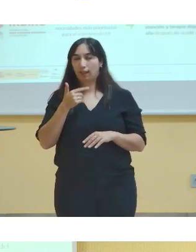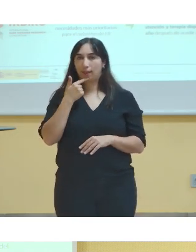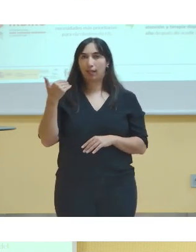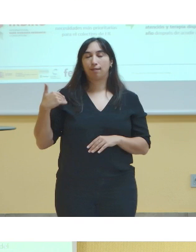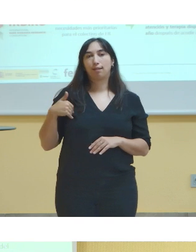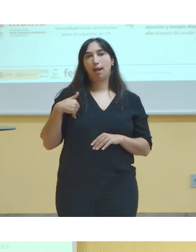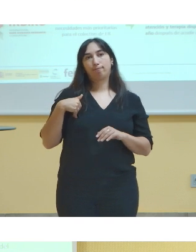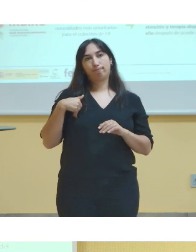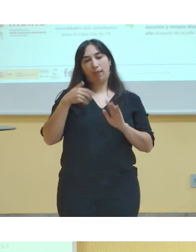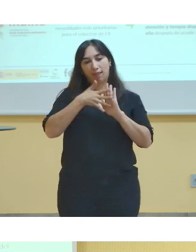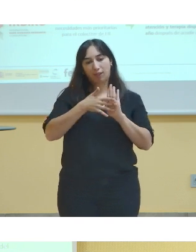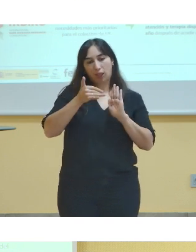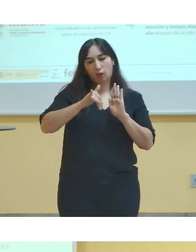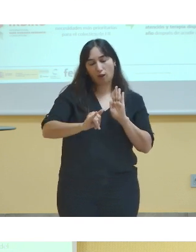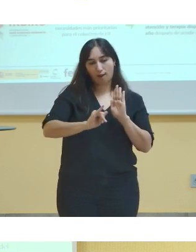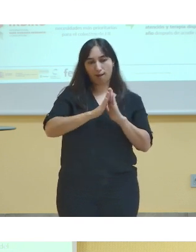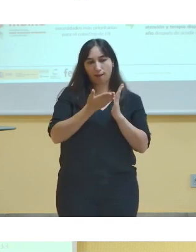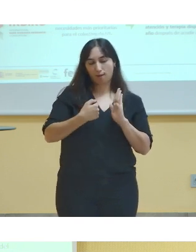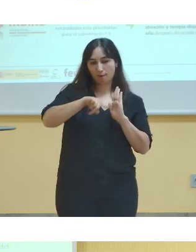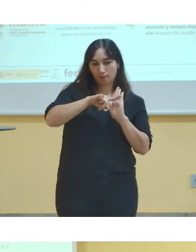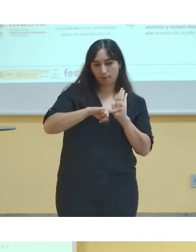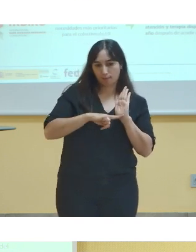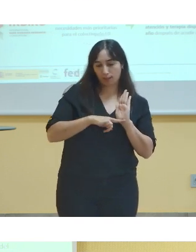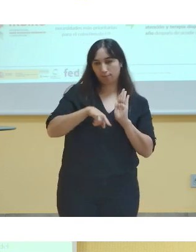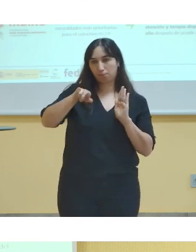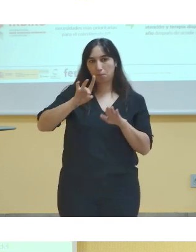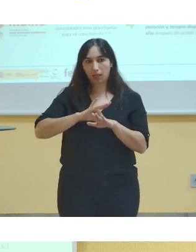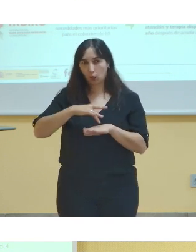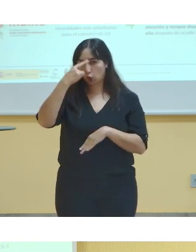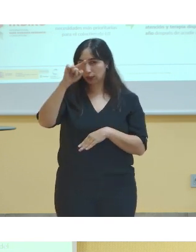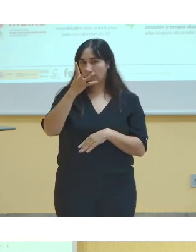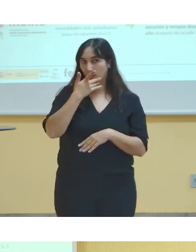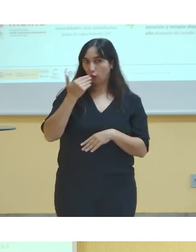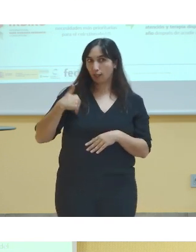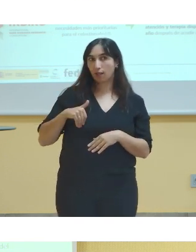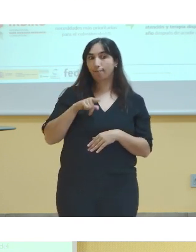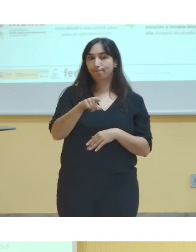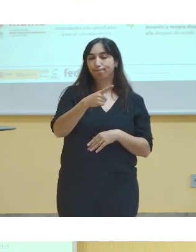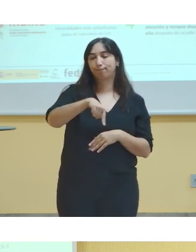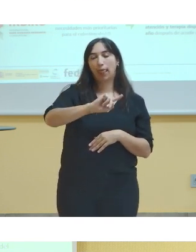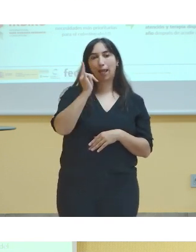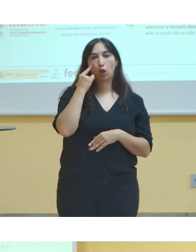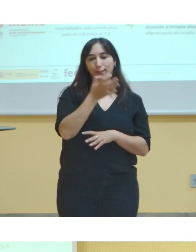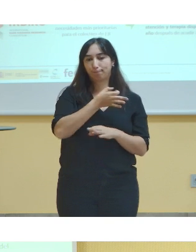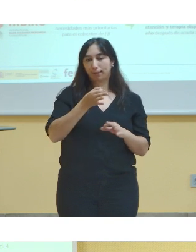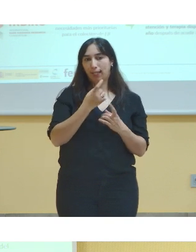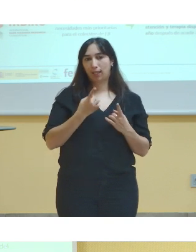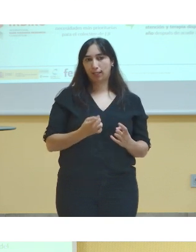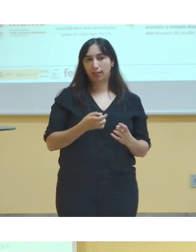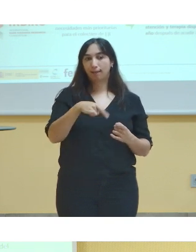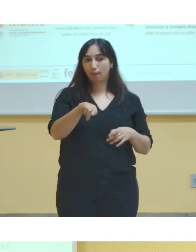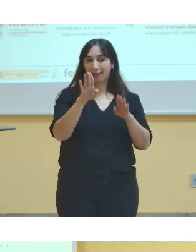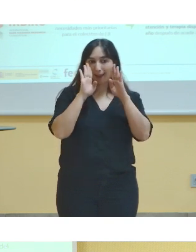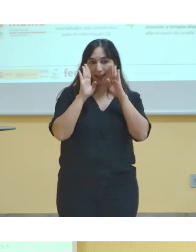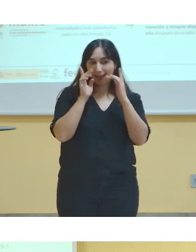definida en la literatura, que sea conocida por los clínicos, etcétera, puedan recibir un diagnóstico preciso, atención,